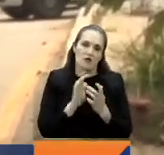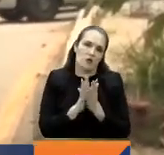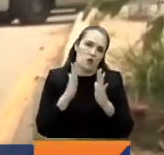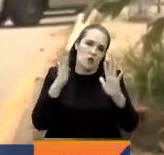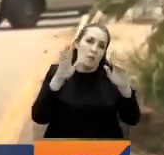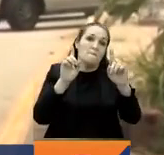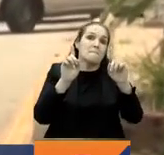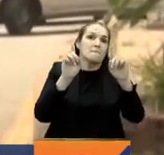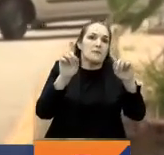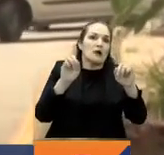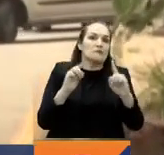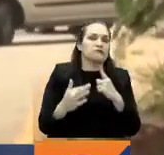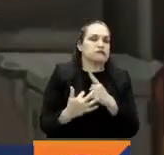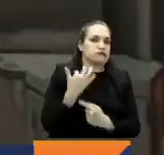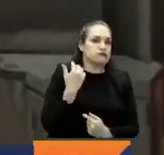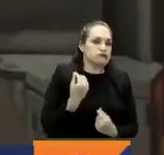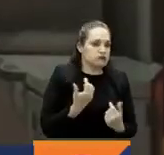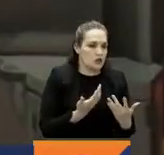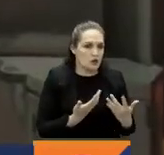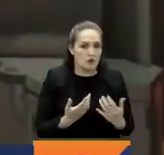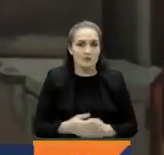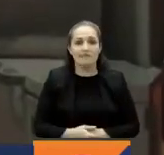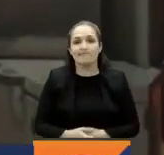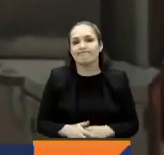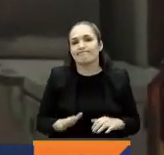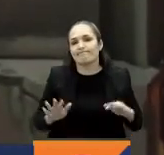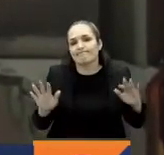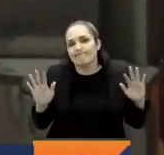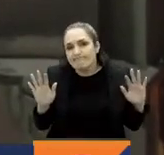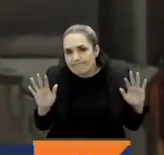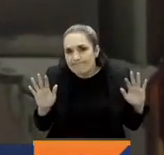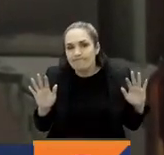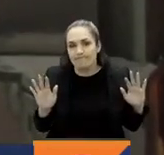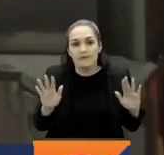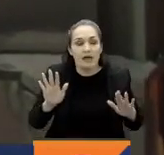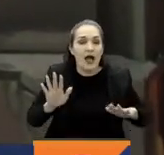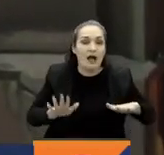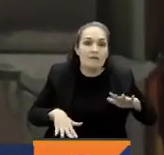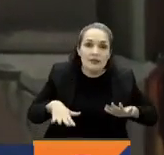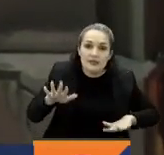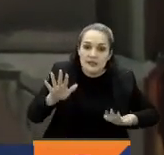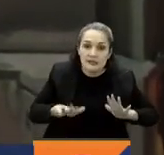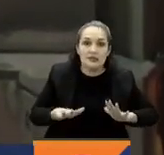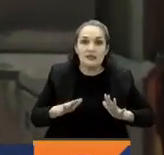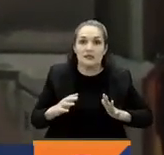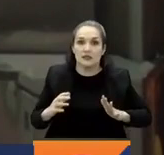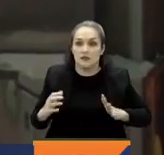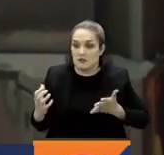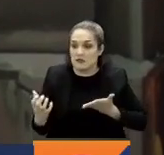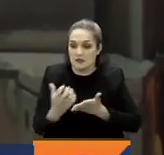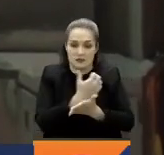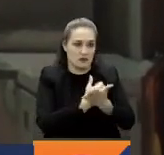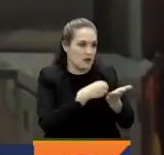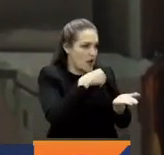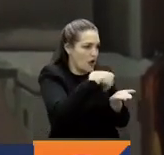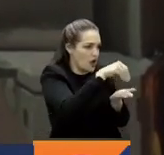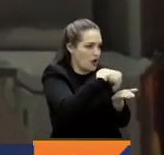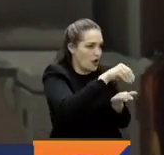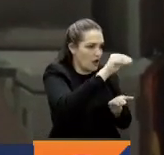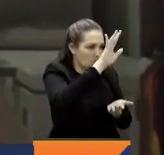dicen que serán perjudicados. Muchas veces no se consigue llegar ni siquiera a cubrir los gastos, a cubrir nóminas, a